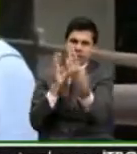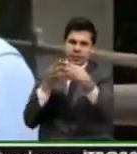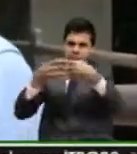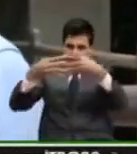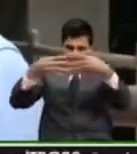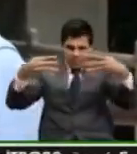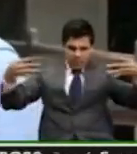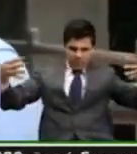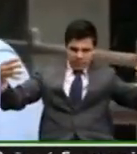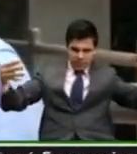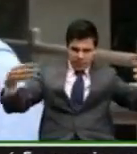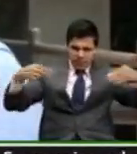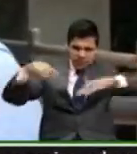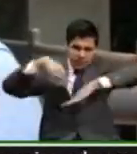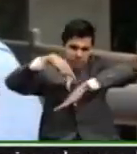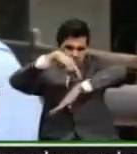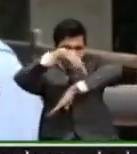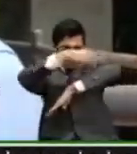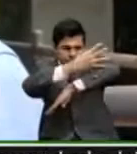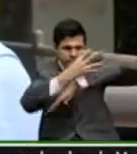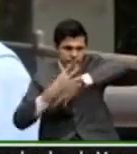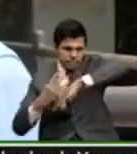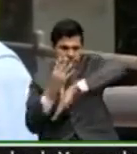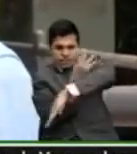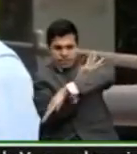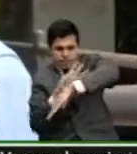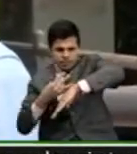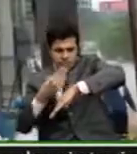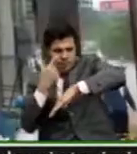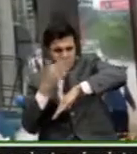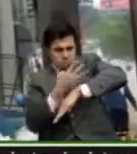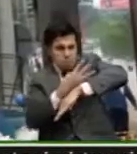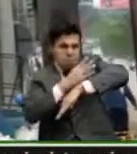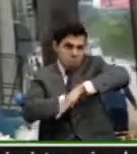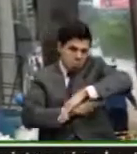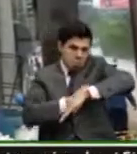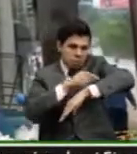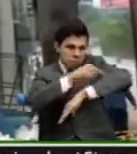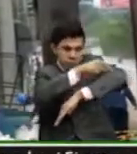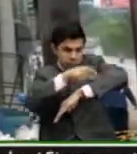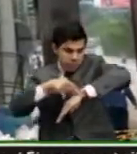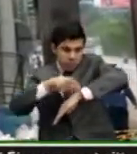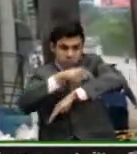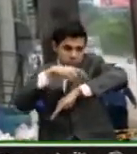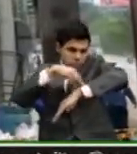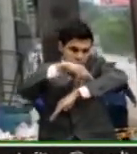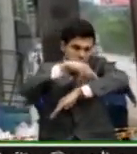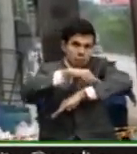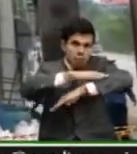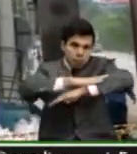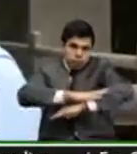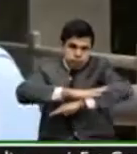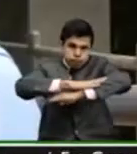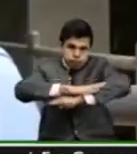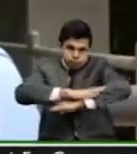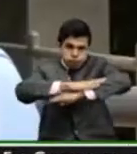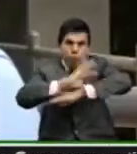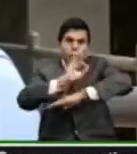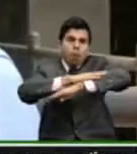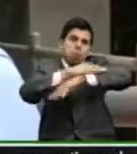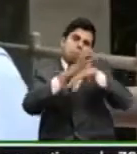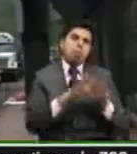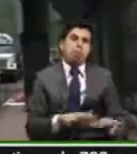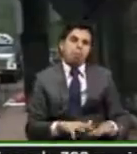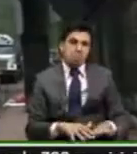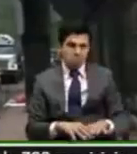haya que reparar la intención de la universidad es verificar que la carga el puente pueda prestar un servicio y podamos darlo al tráfico